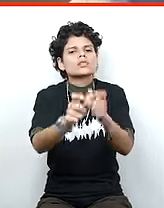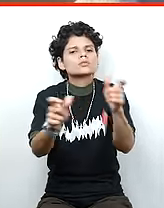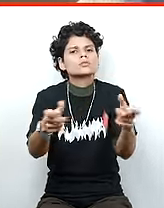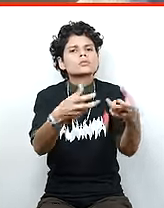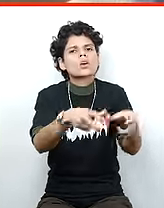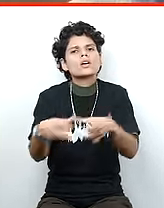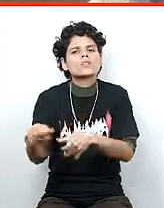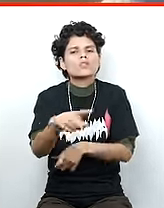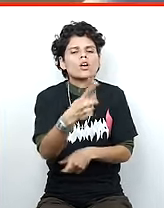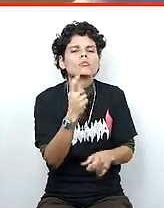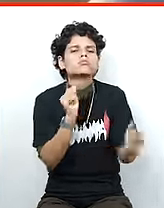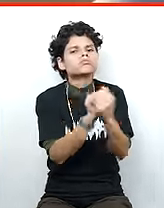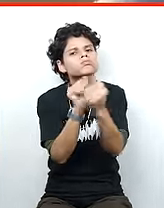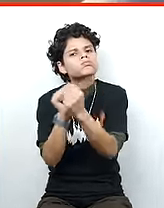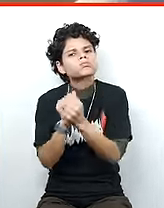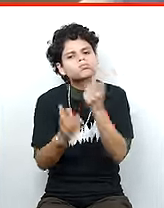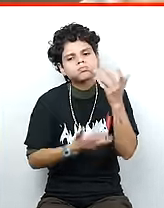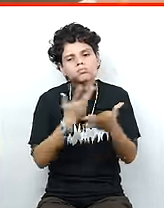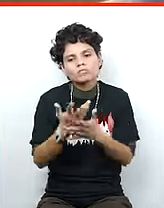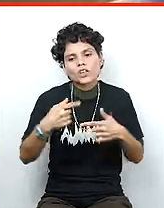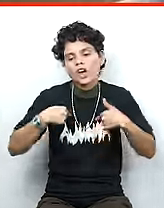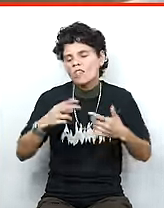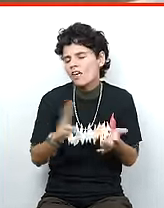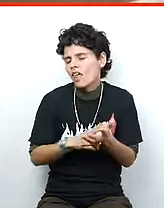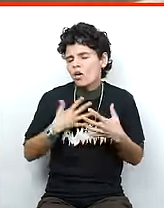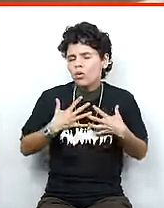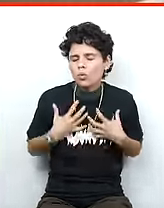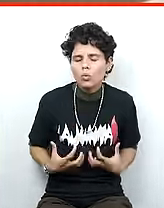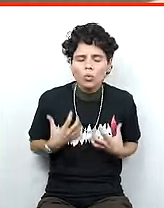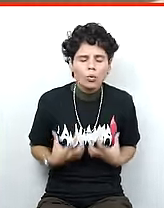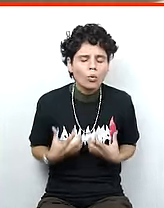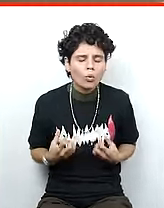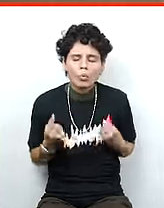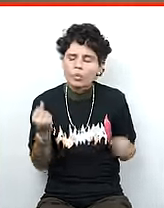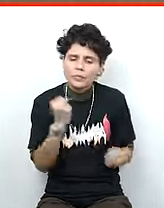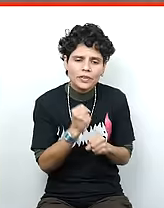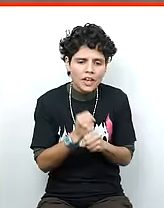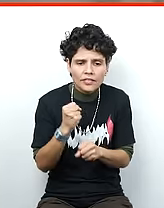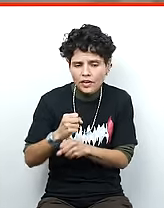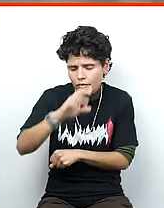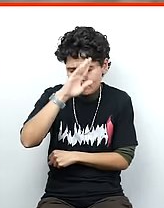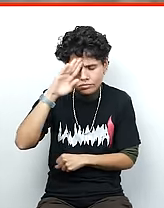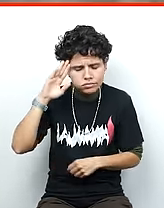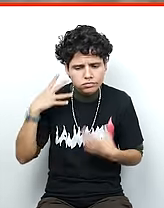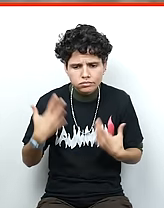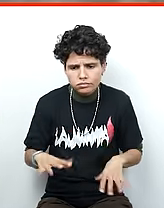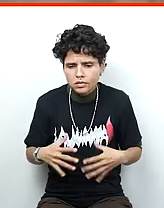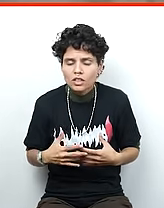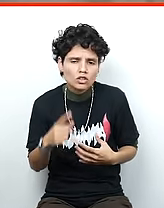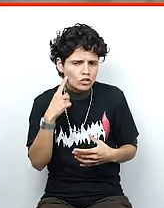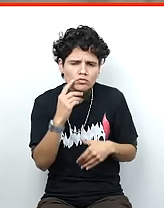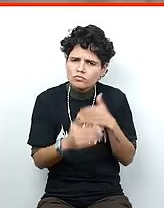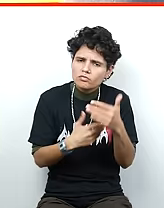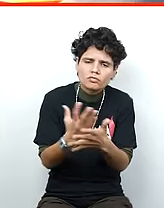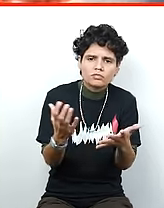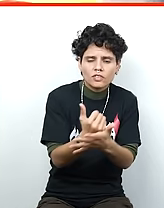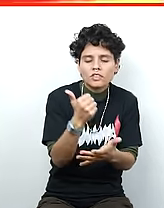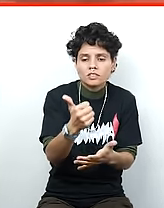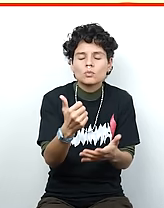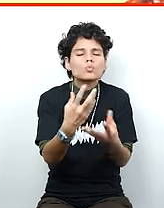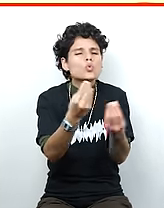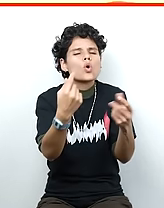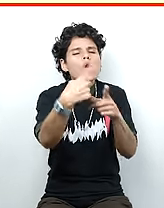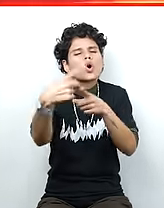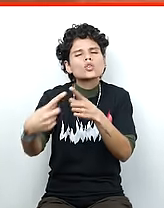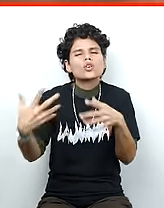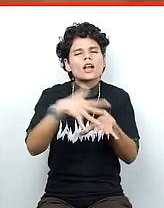entonces ya estamos... Ahora estoy hasta las tetas, tengo cualquier pega. Pero se va a dar y lo voy a hacer. Vienen hartos